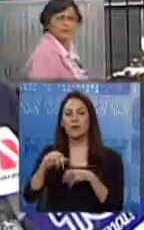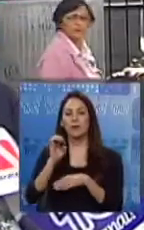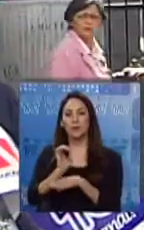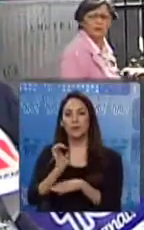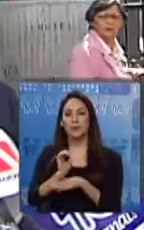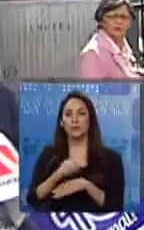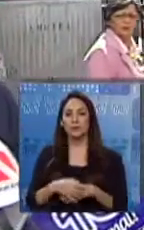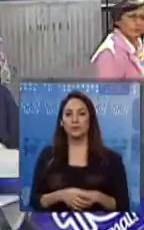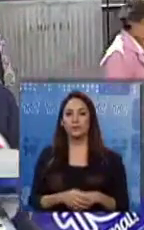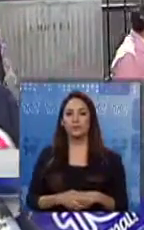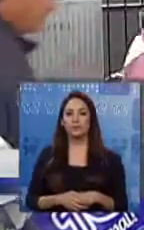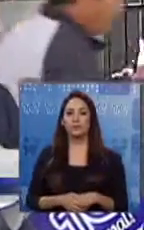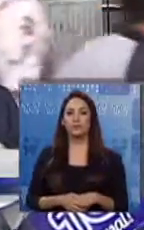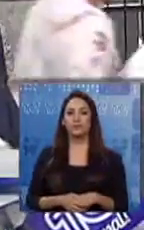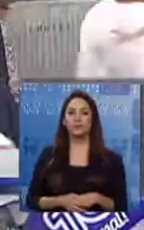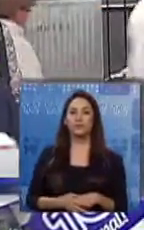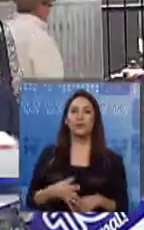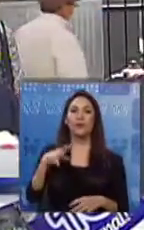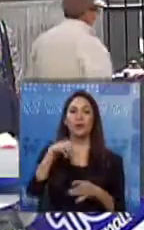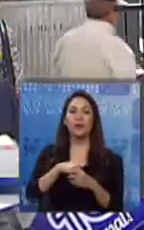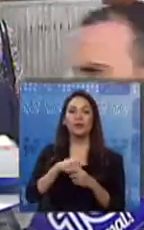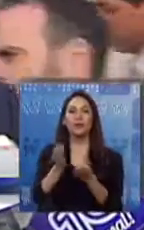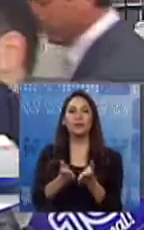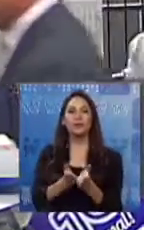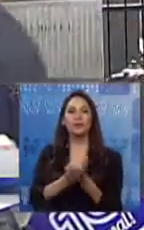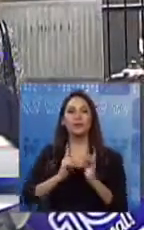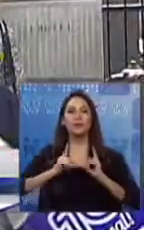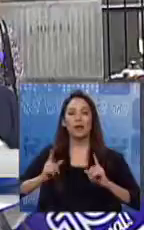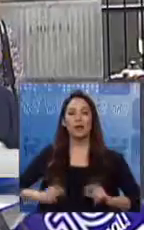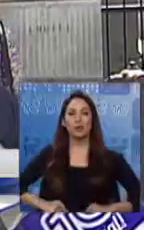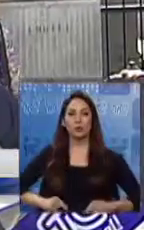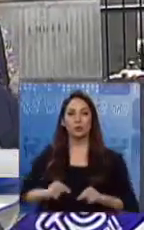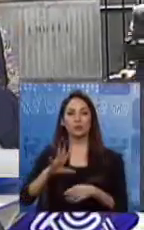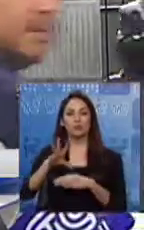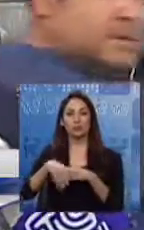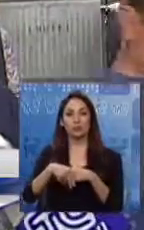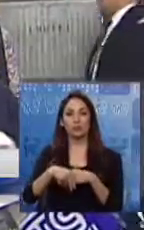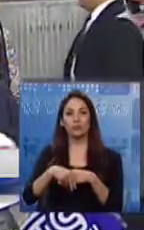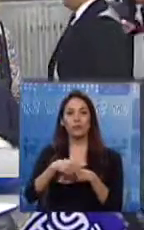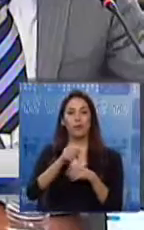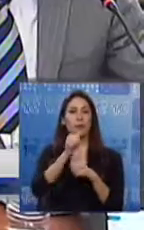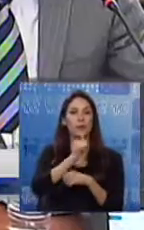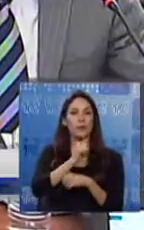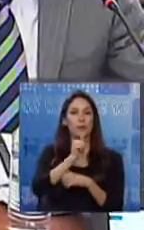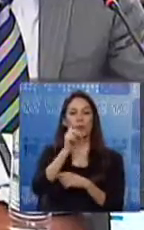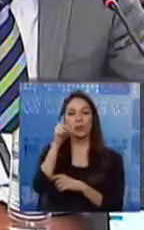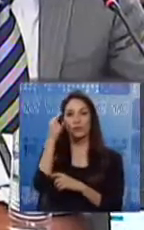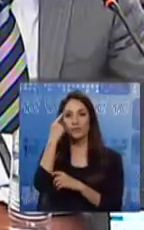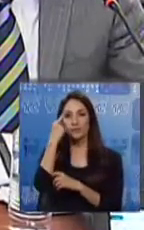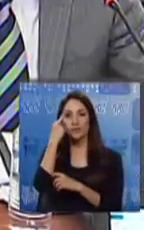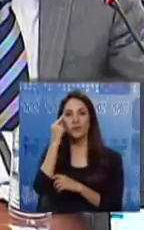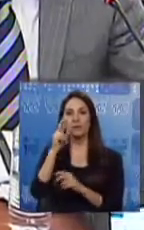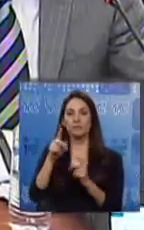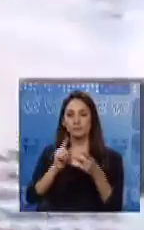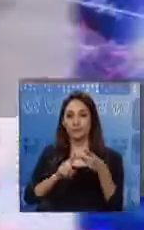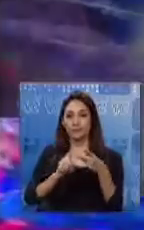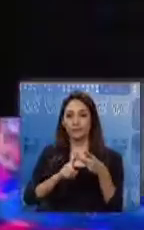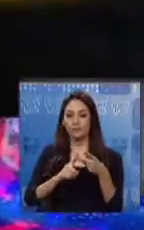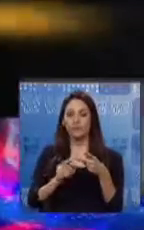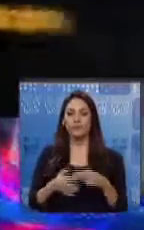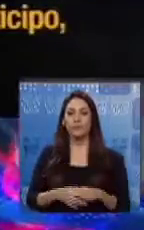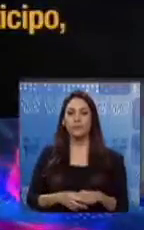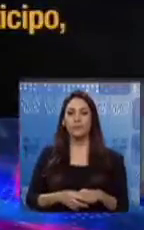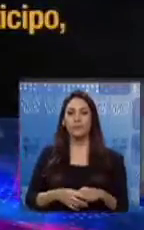Tener dentro del sistema de salud una complementariedad entre lo público y lo privado. Y el segundo propone que